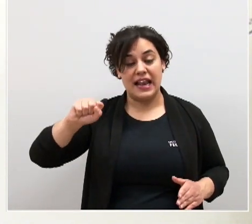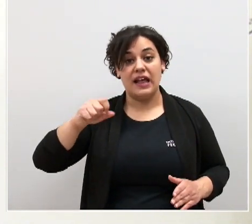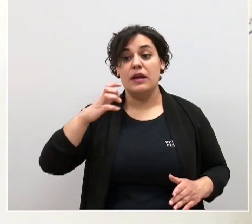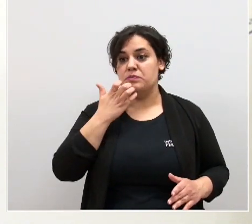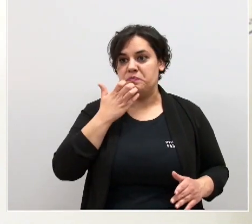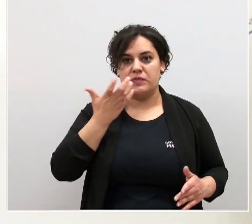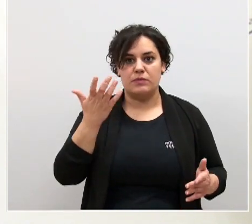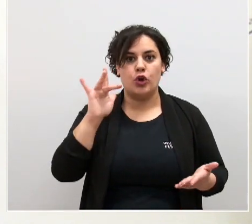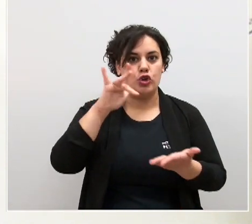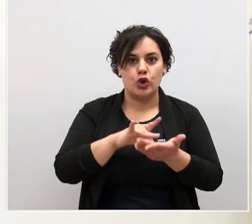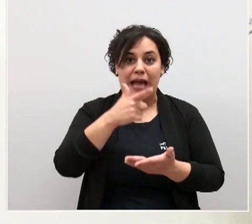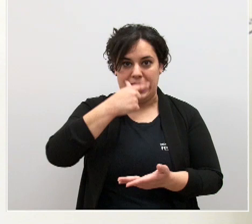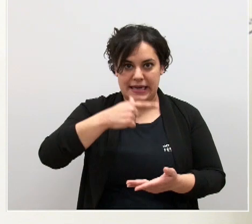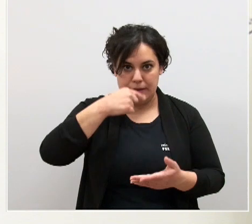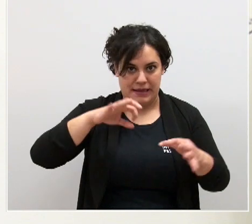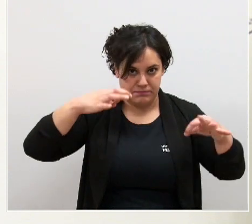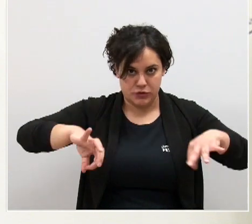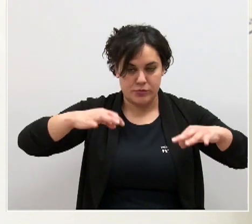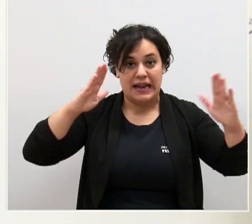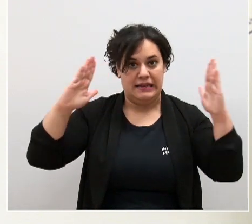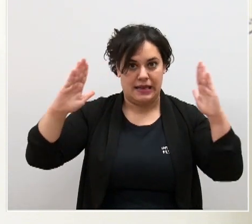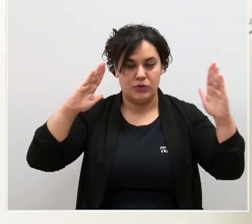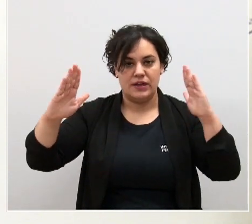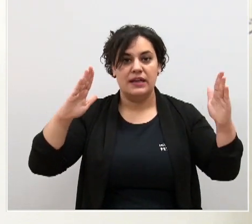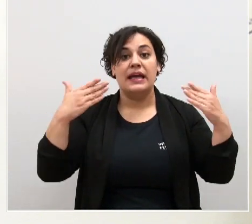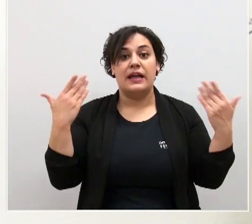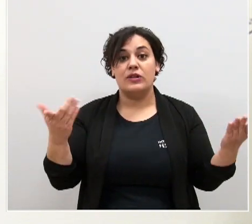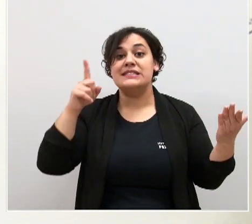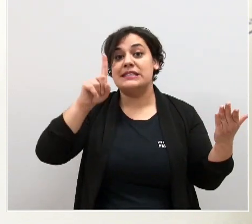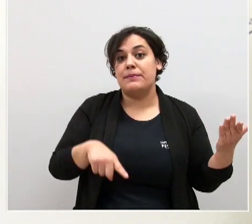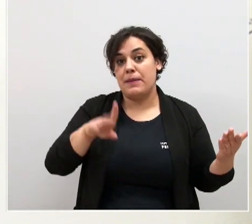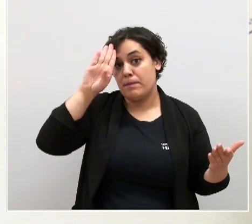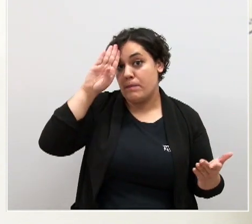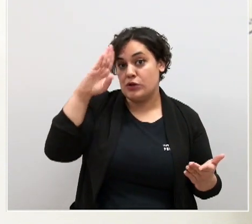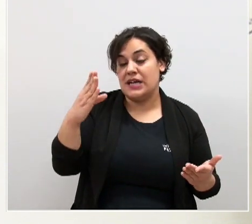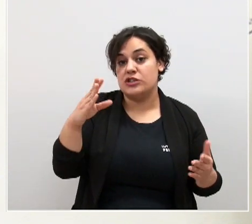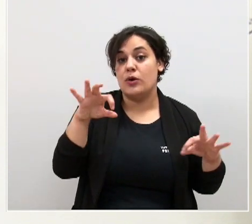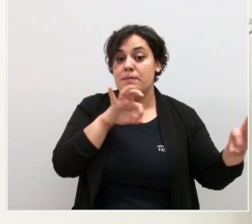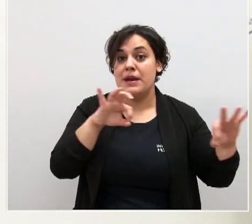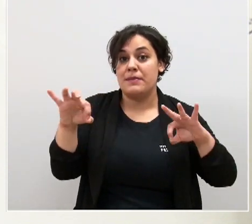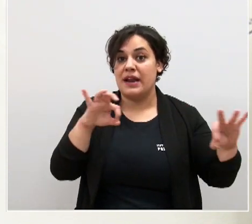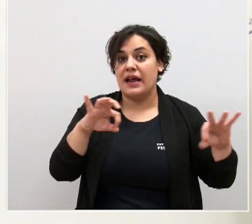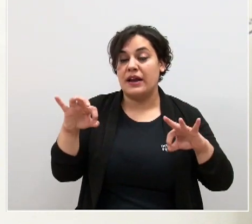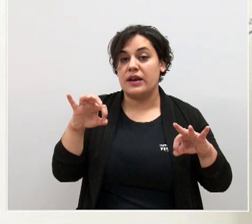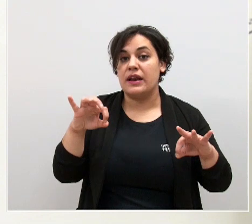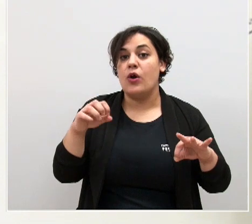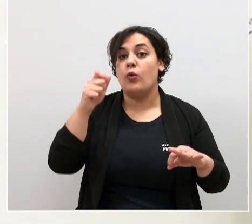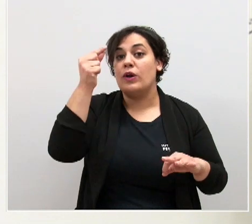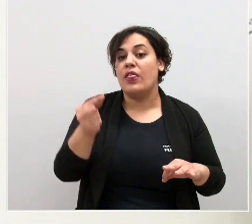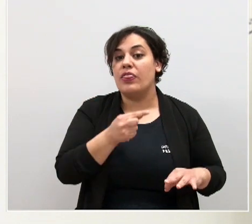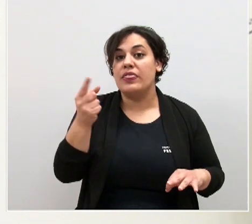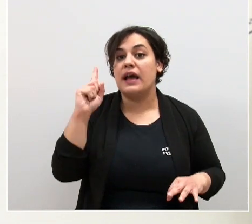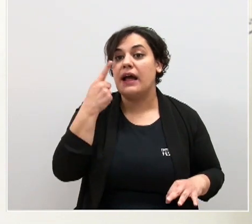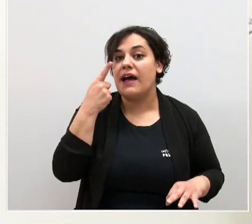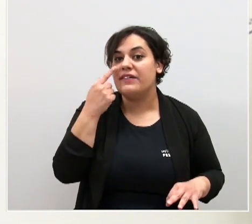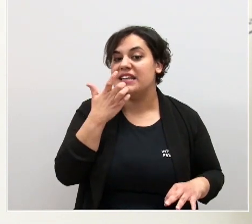estacional a la región, pues empezar a detectar también por estos mismos mecanismos que tenemos de red Centinela, detectar cuando lleguen estos casos si